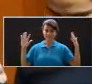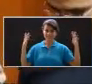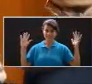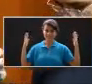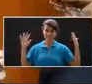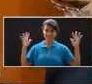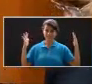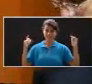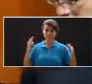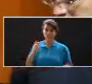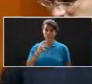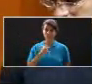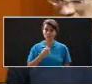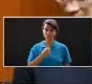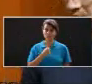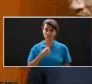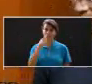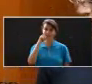Yo